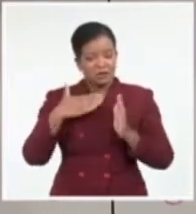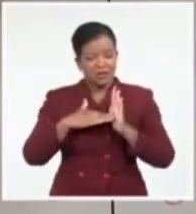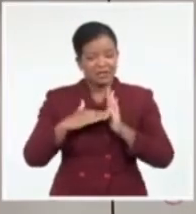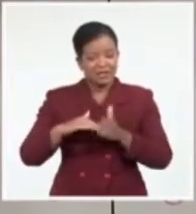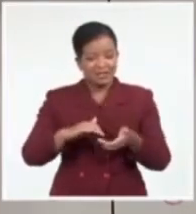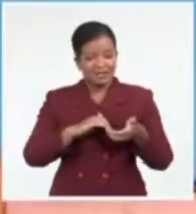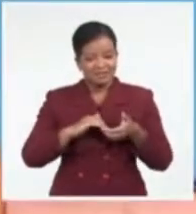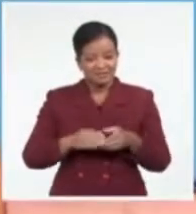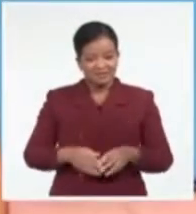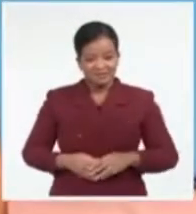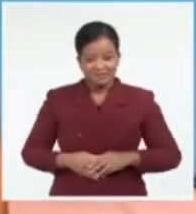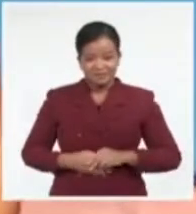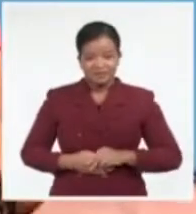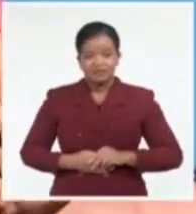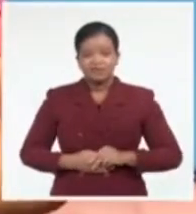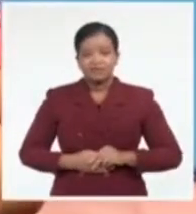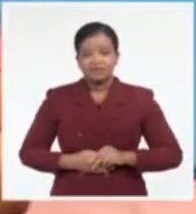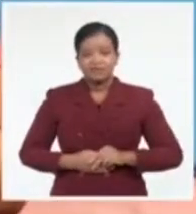Guillermo.